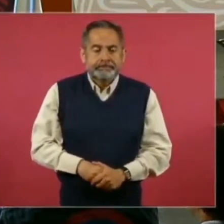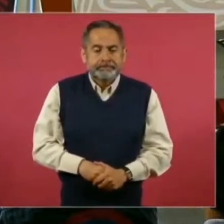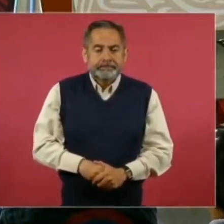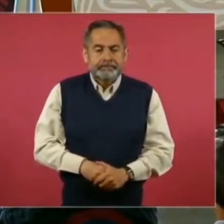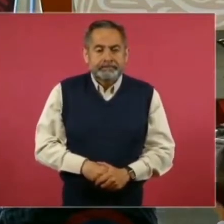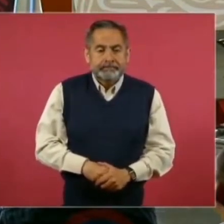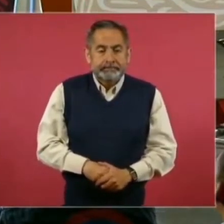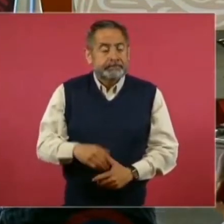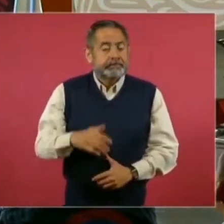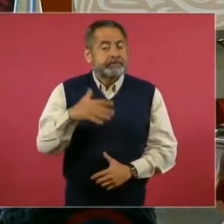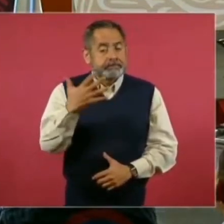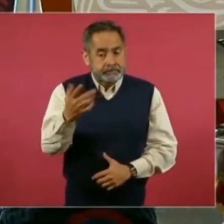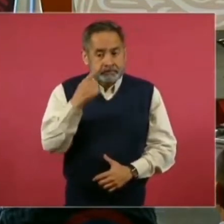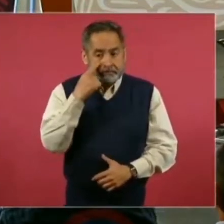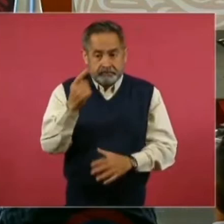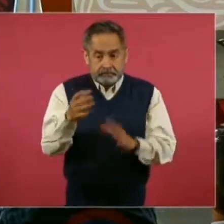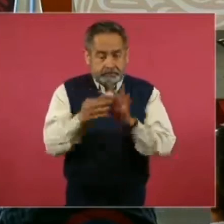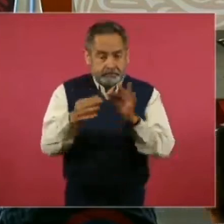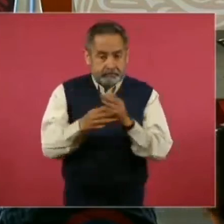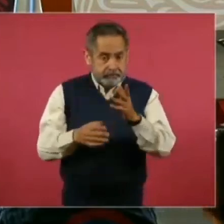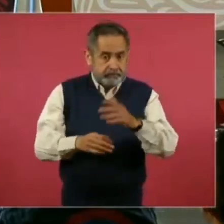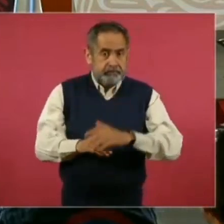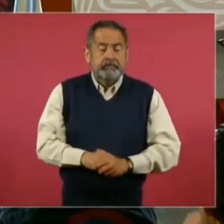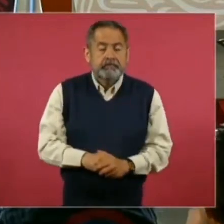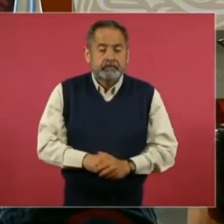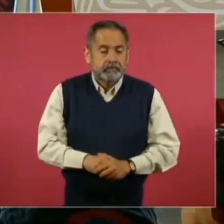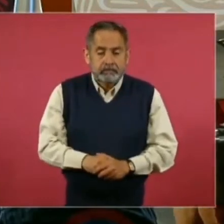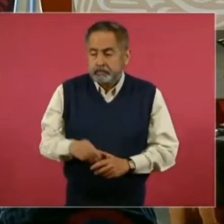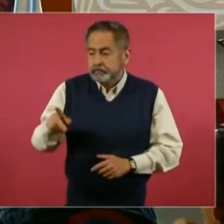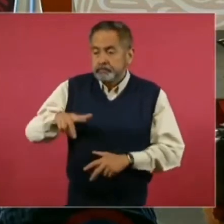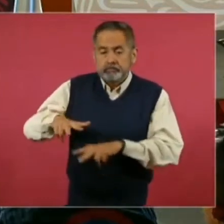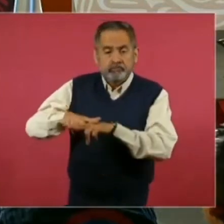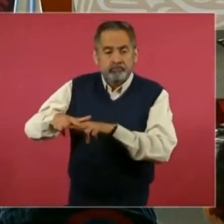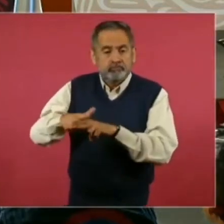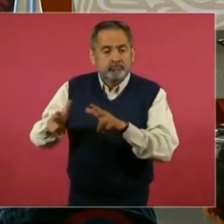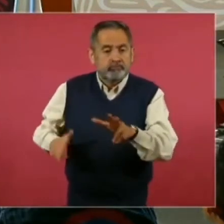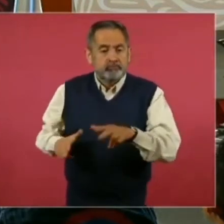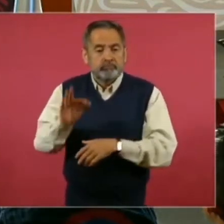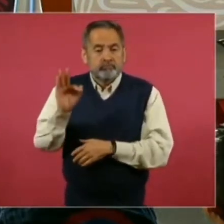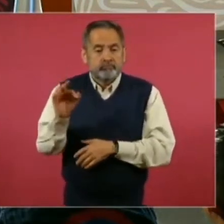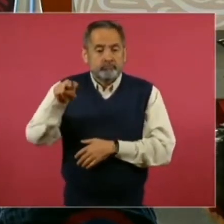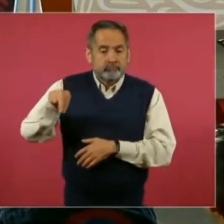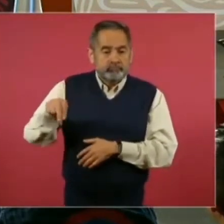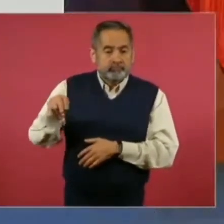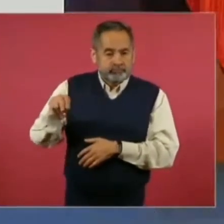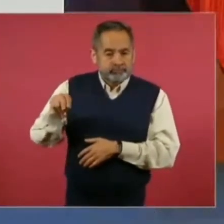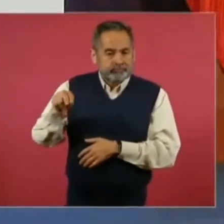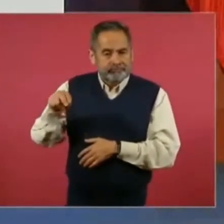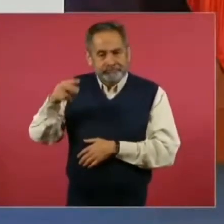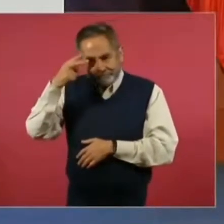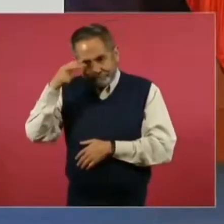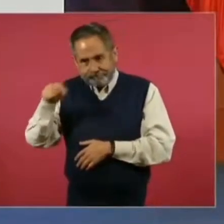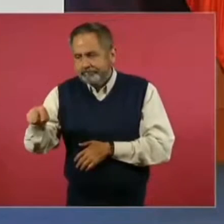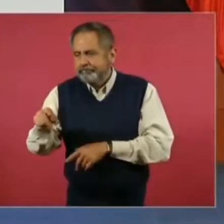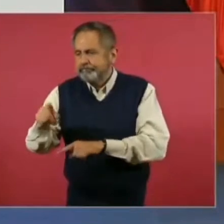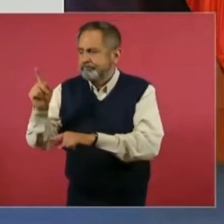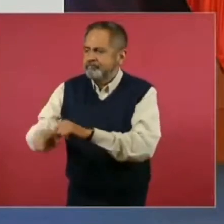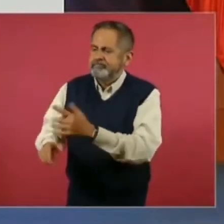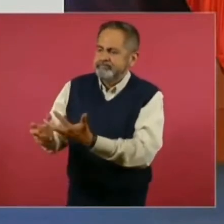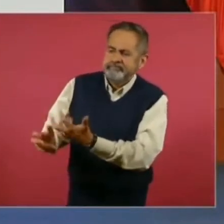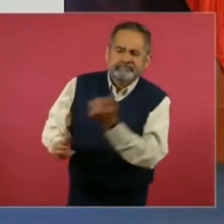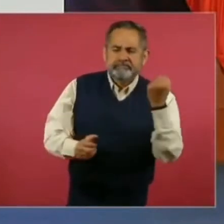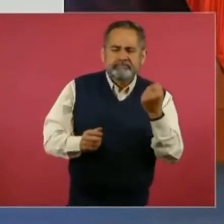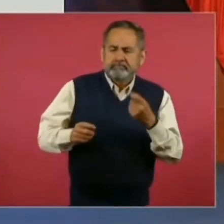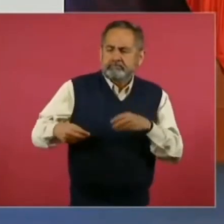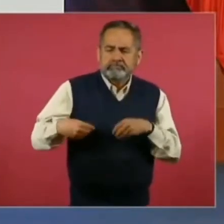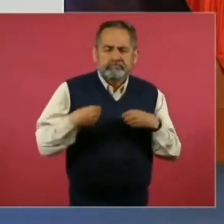Entonces se privatizan los ferrocarriles. Tan descarado fue